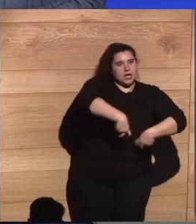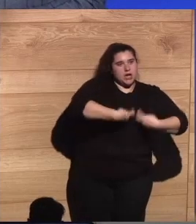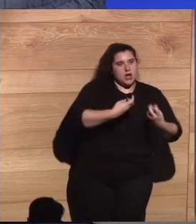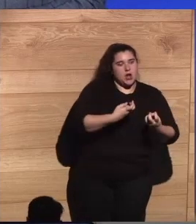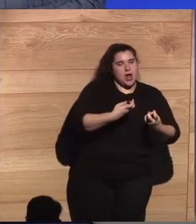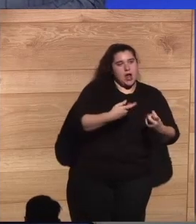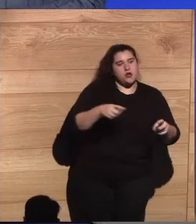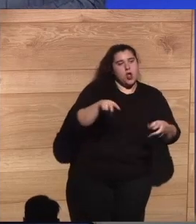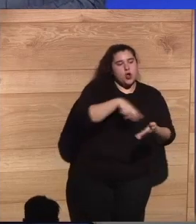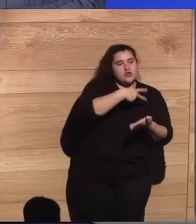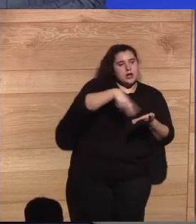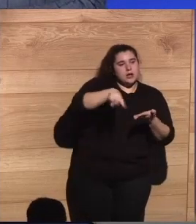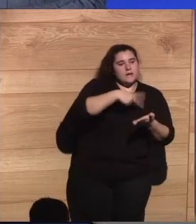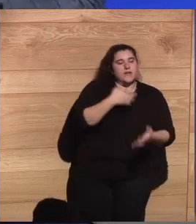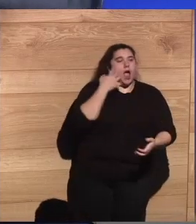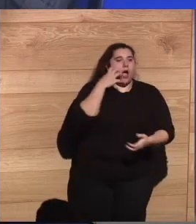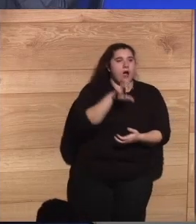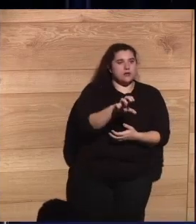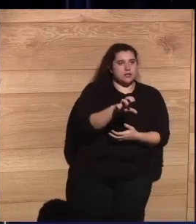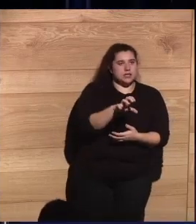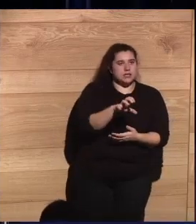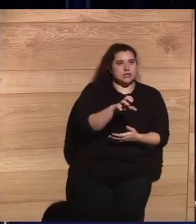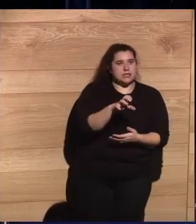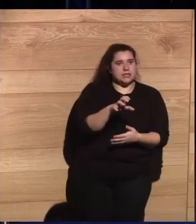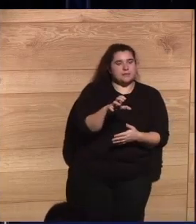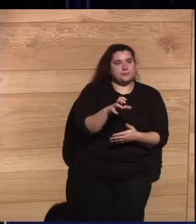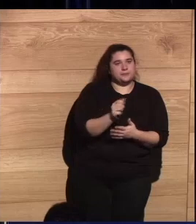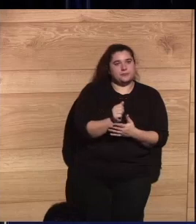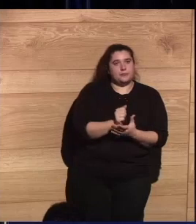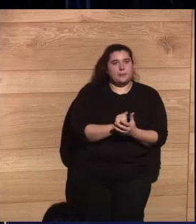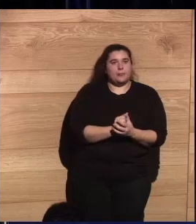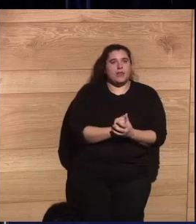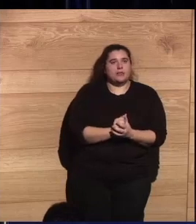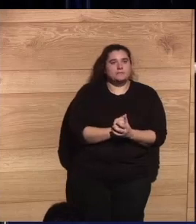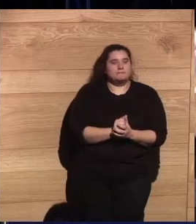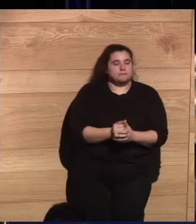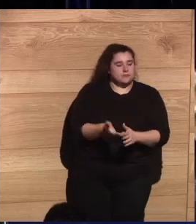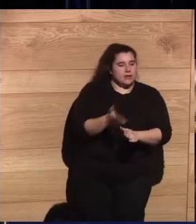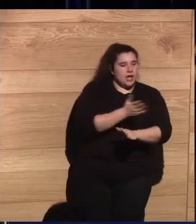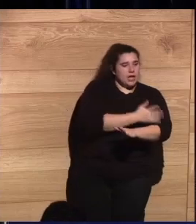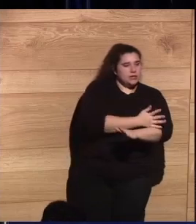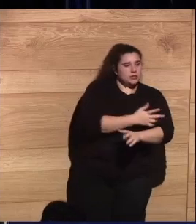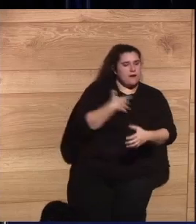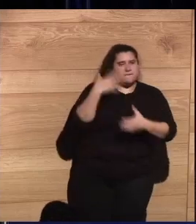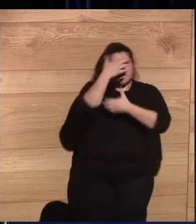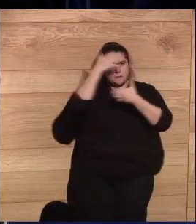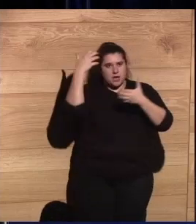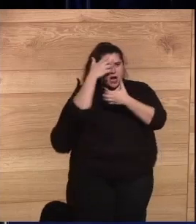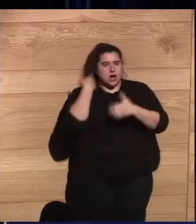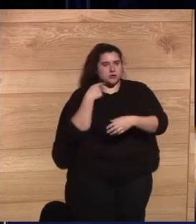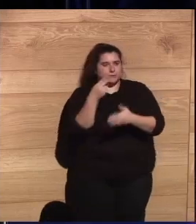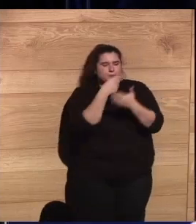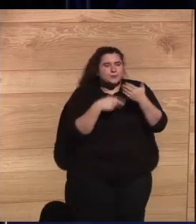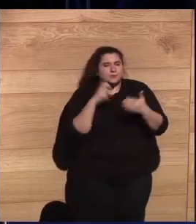coreografía original de Leonid Massin en Granada. Wow. Antes de Con iniciar los figurines de Picasso y todo. con figurines de